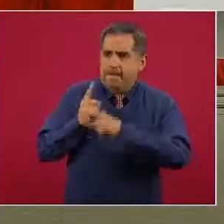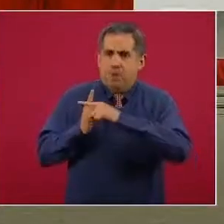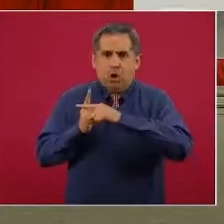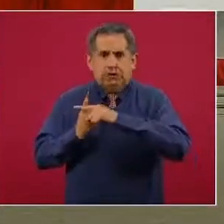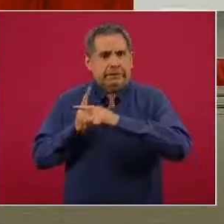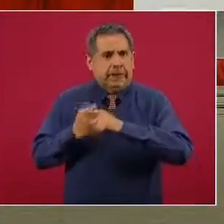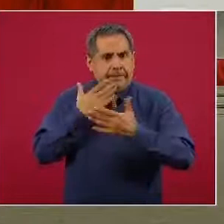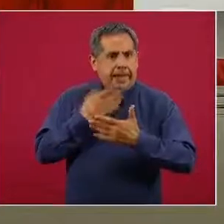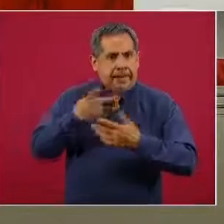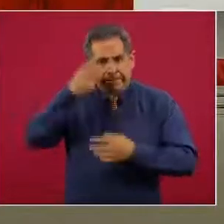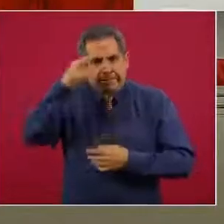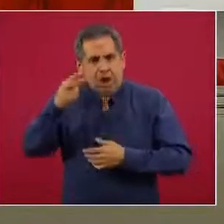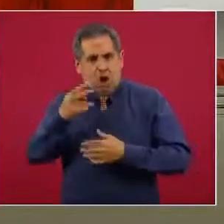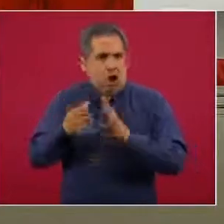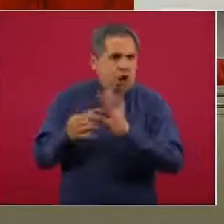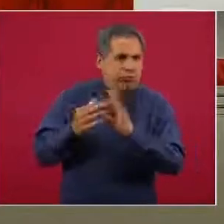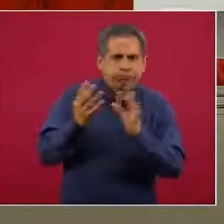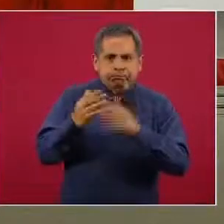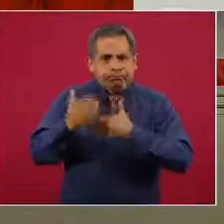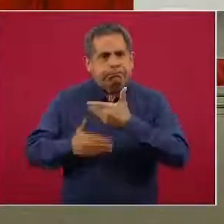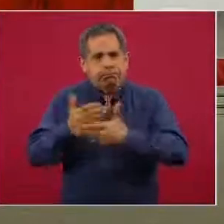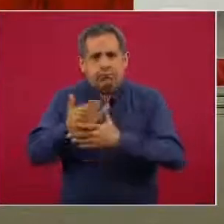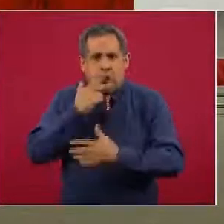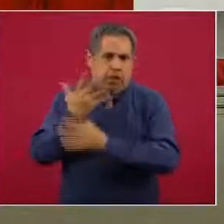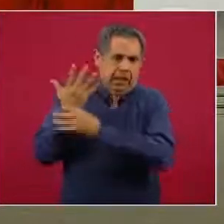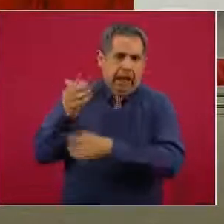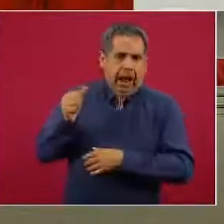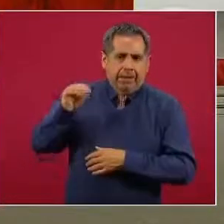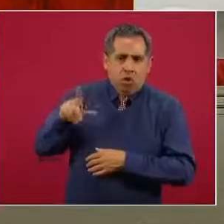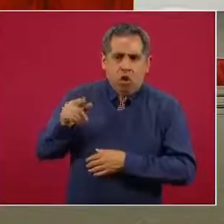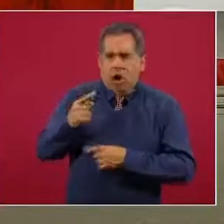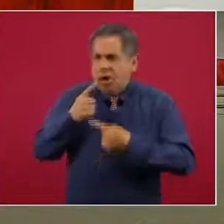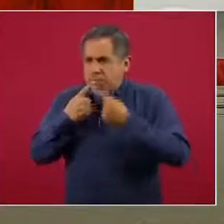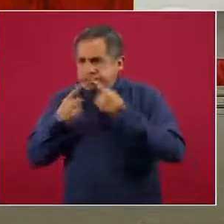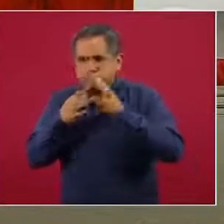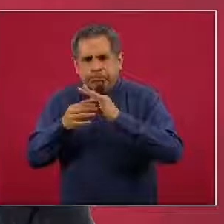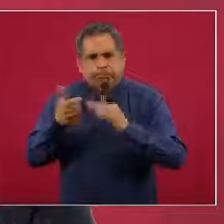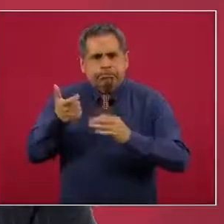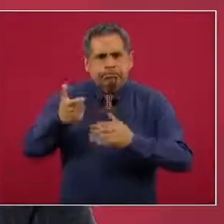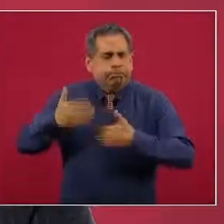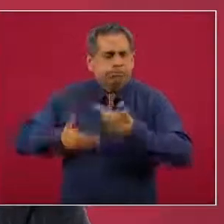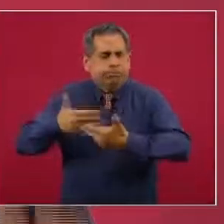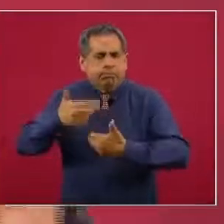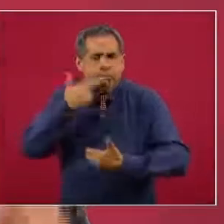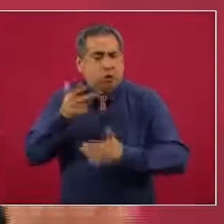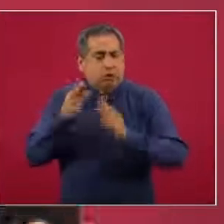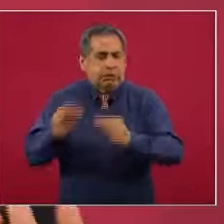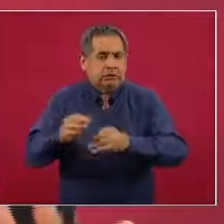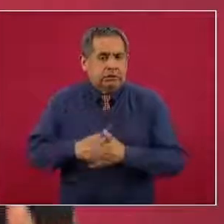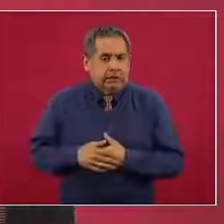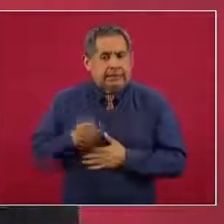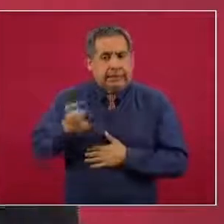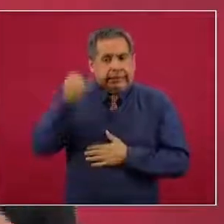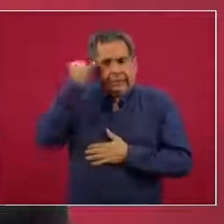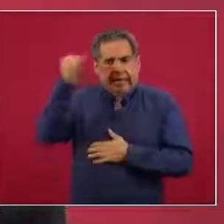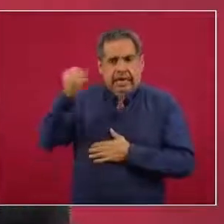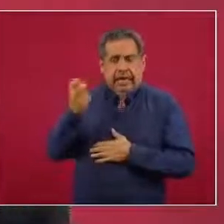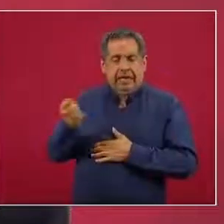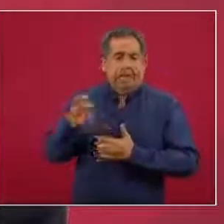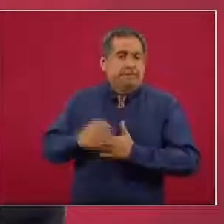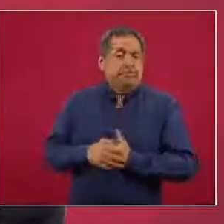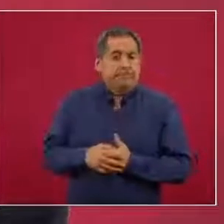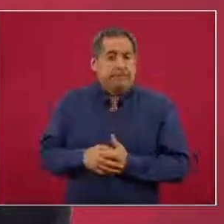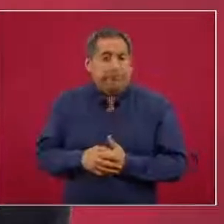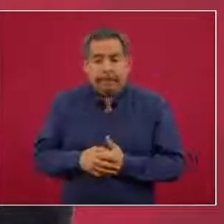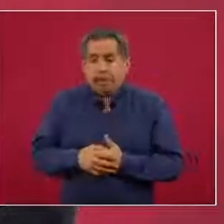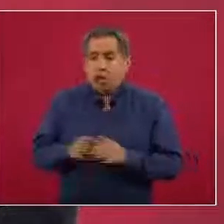tan rápida a la que se ha logrado recuperar México, mantener la moneda estable, etcétera, etcétera, ¿no? Entonces él tiene esa perspectiva. En la